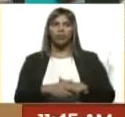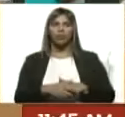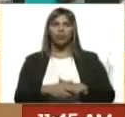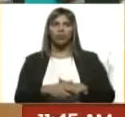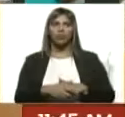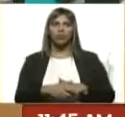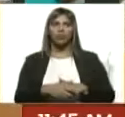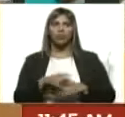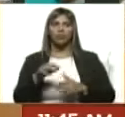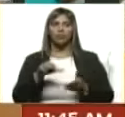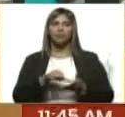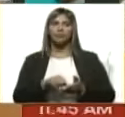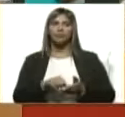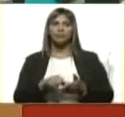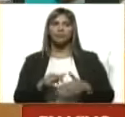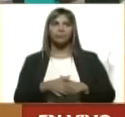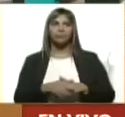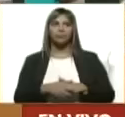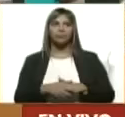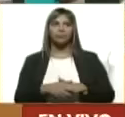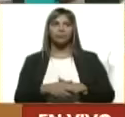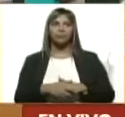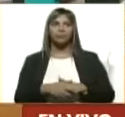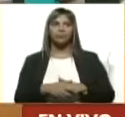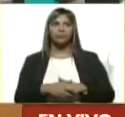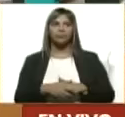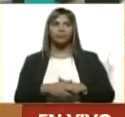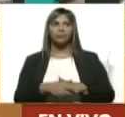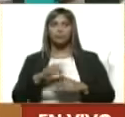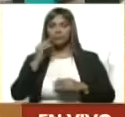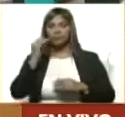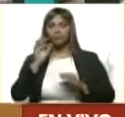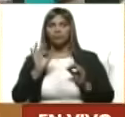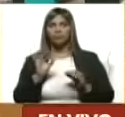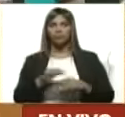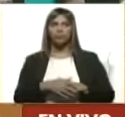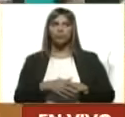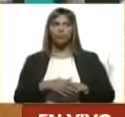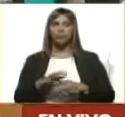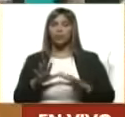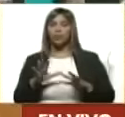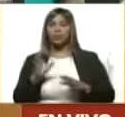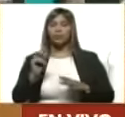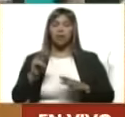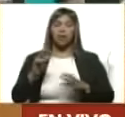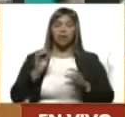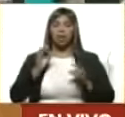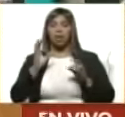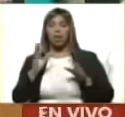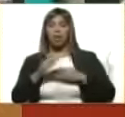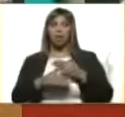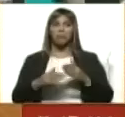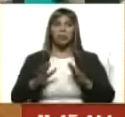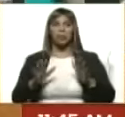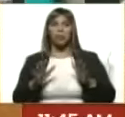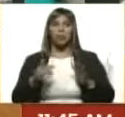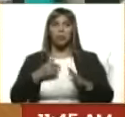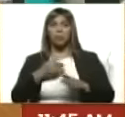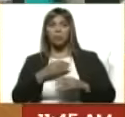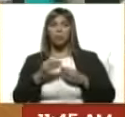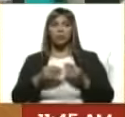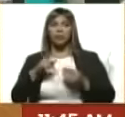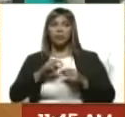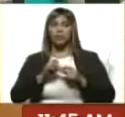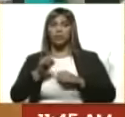en ese centro. Eso es que es lo lógico. Están con un escándalo que si el CNE cambió, voy a traer de